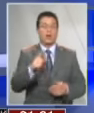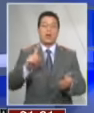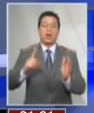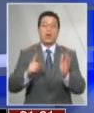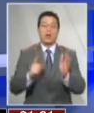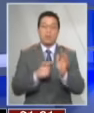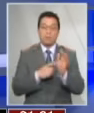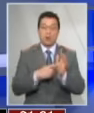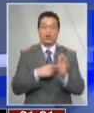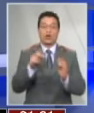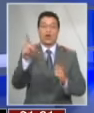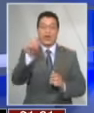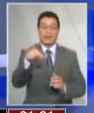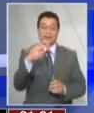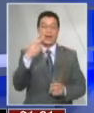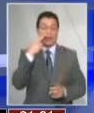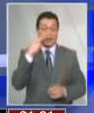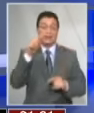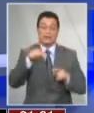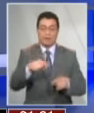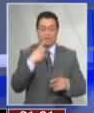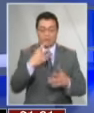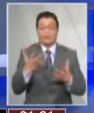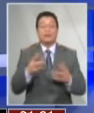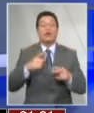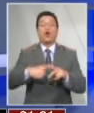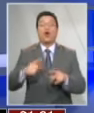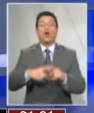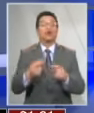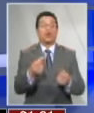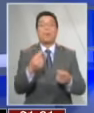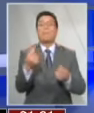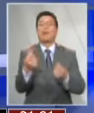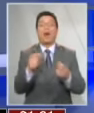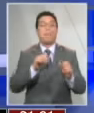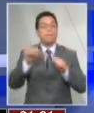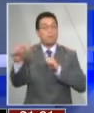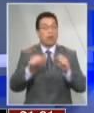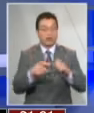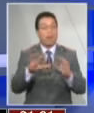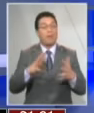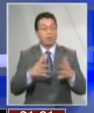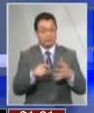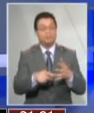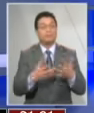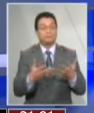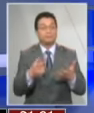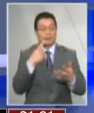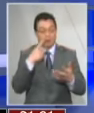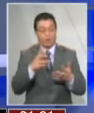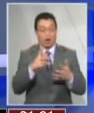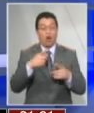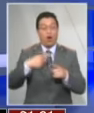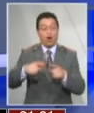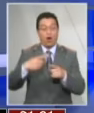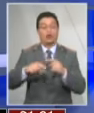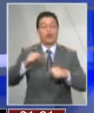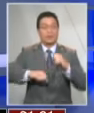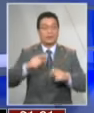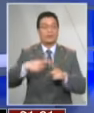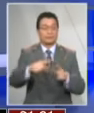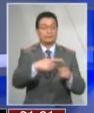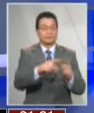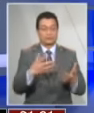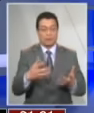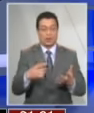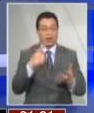ver qué hace y si hace algo con los otros casos de platas políticas, posiblemente a raíz de la rectificación de otras empresas. Casos